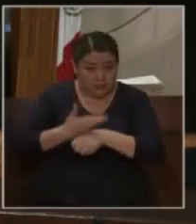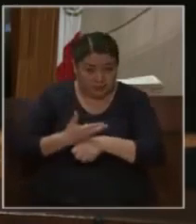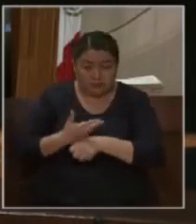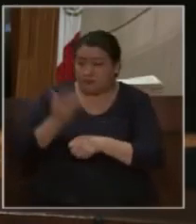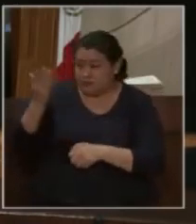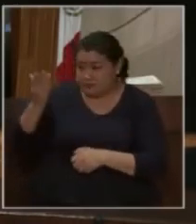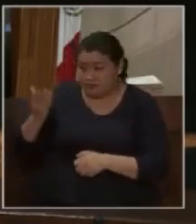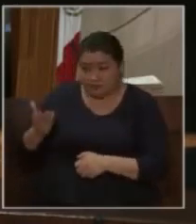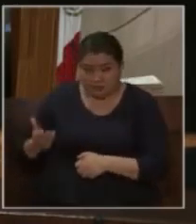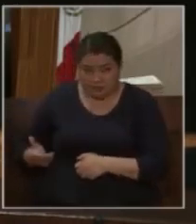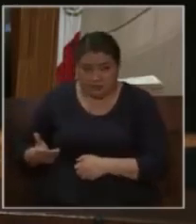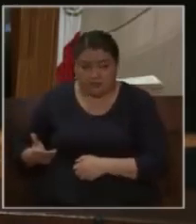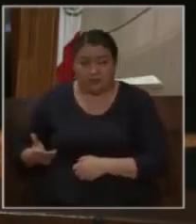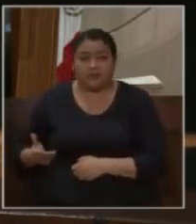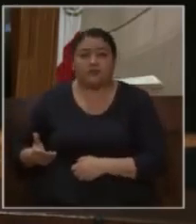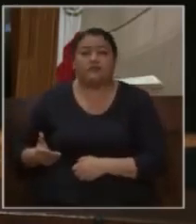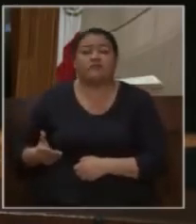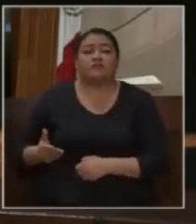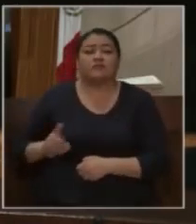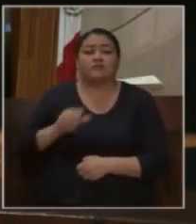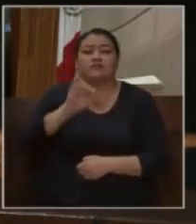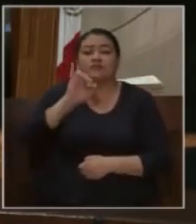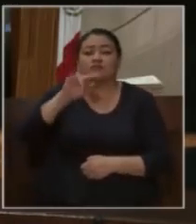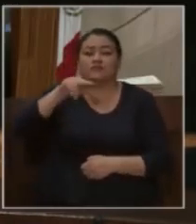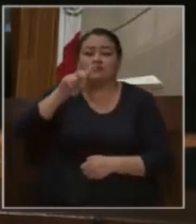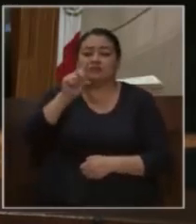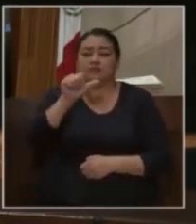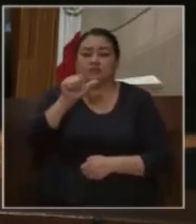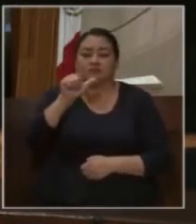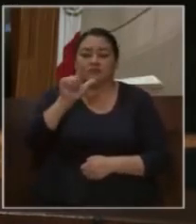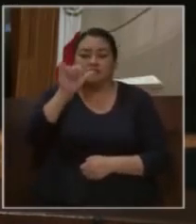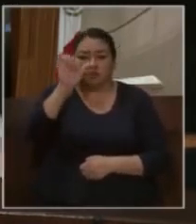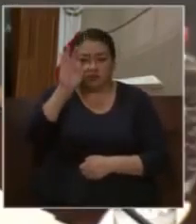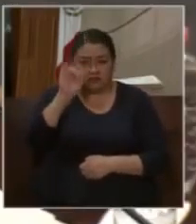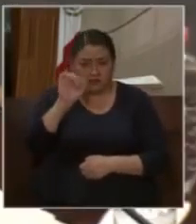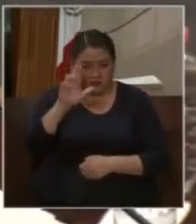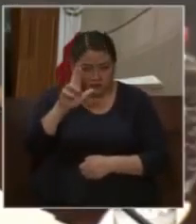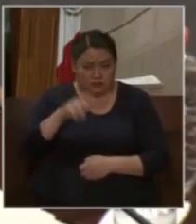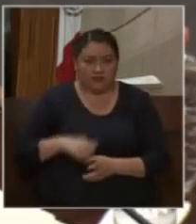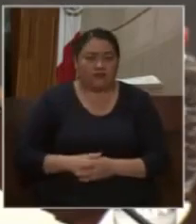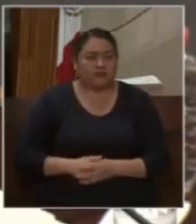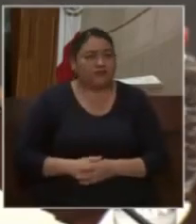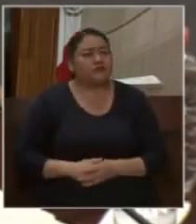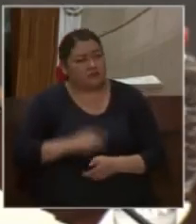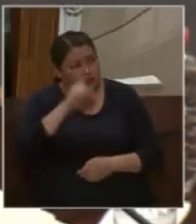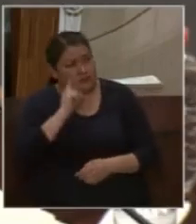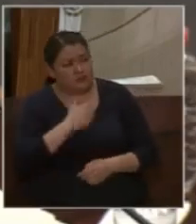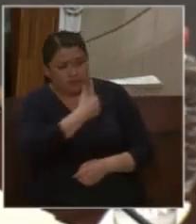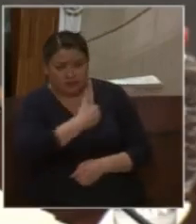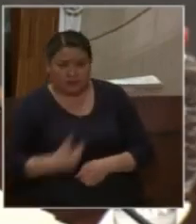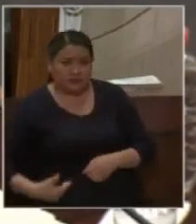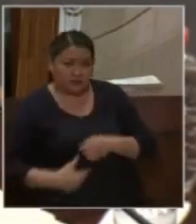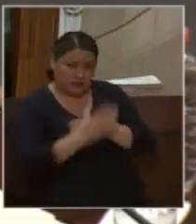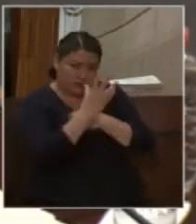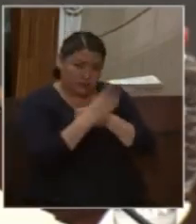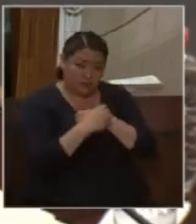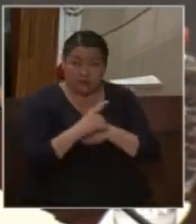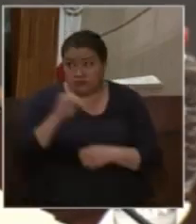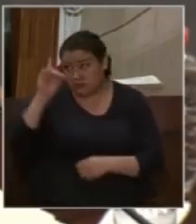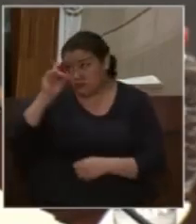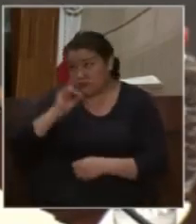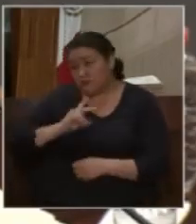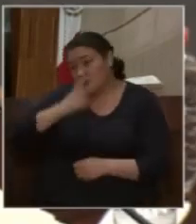este Pleno la ponencia del magistrado Indalfer Infante González. Con su autorización, magistrada presidenta,